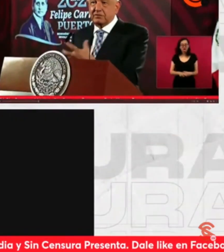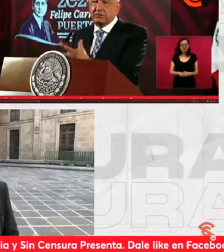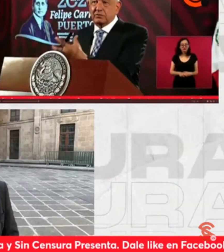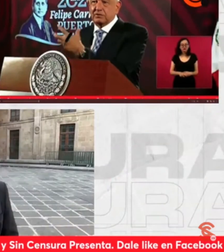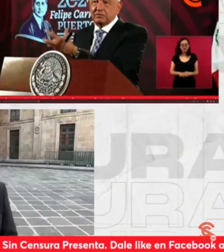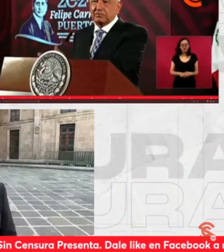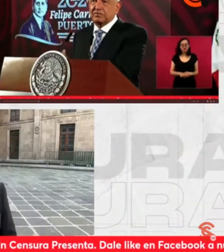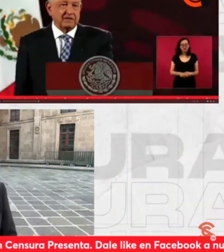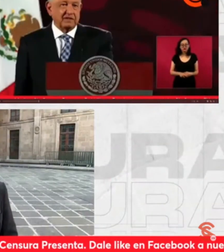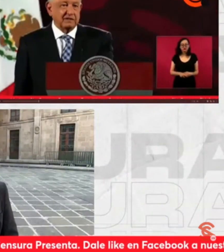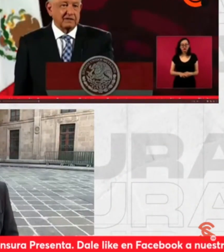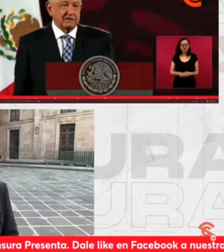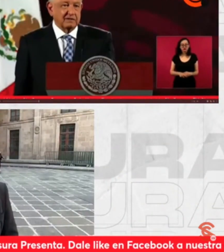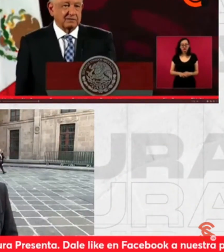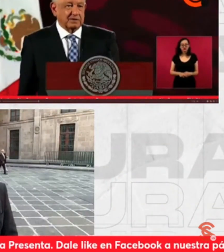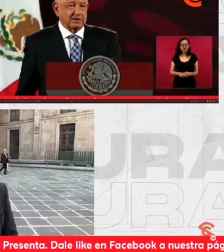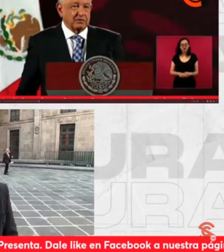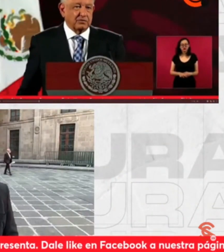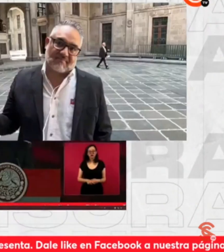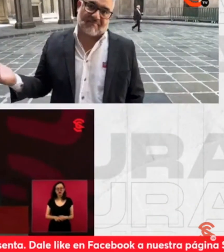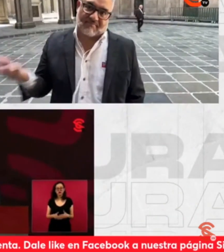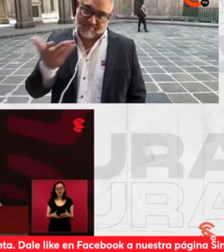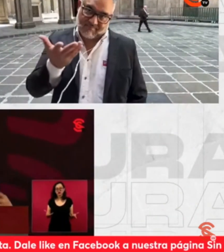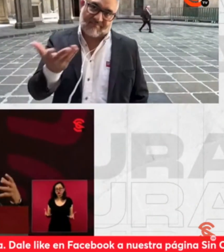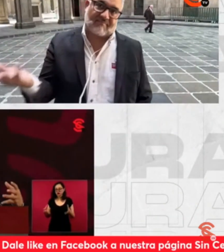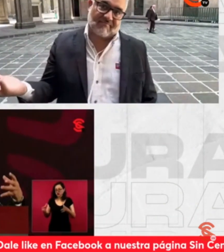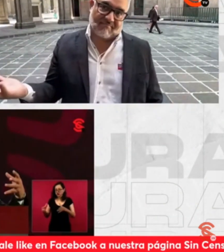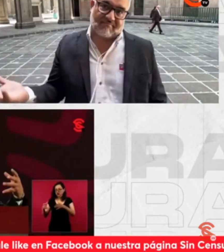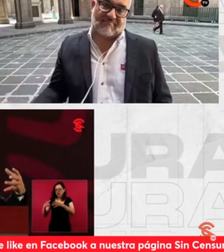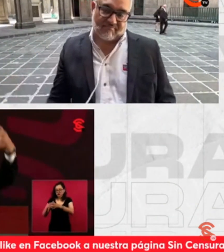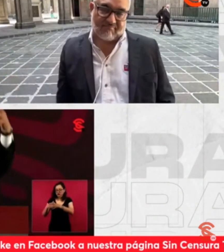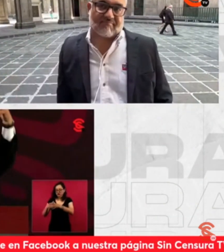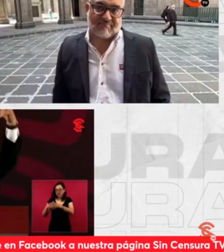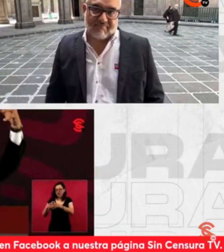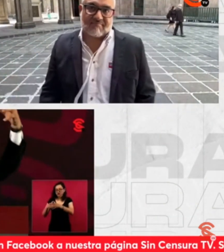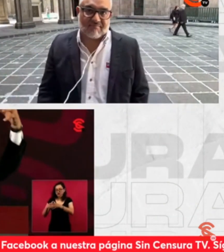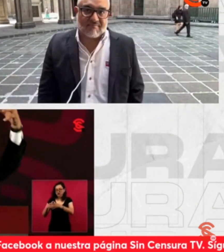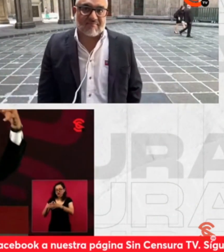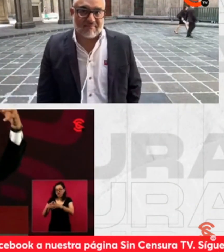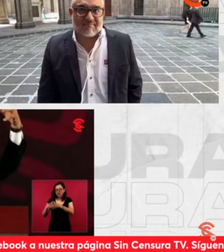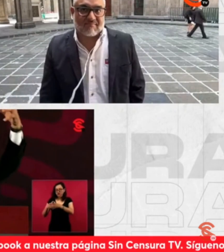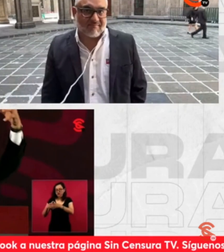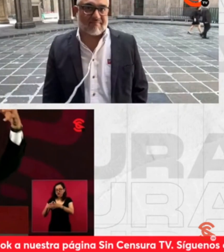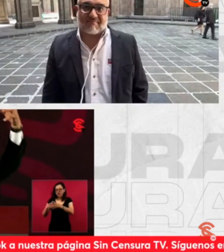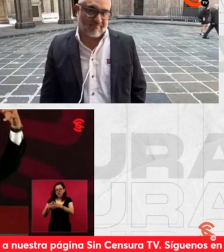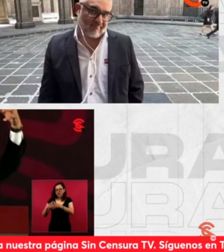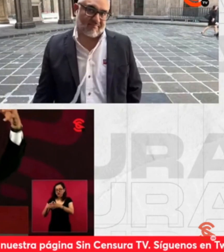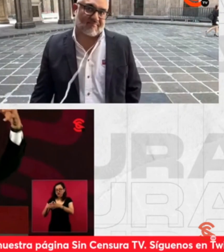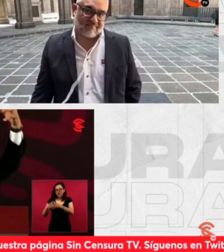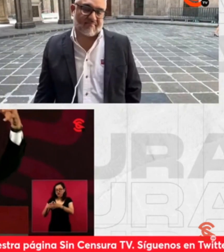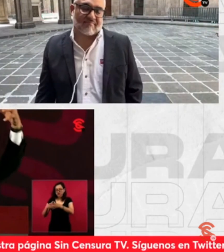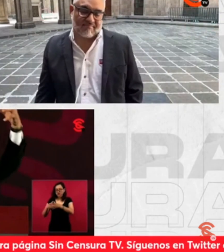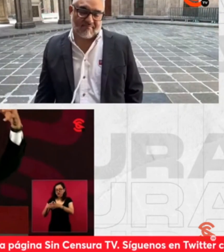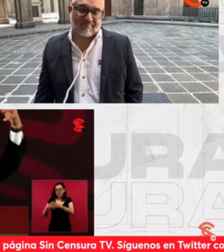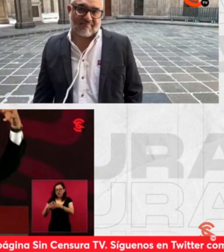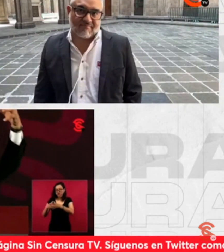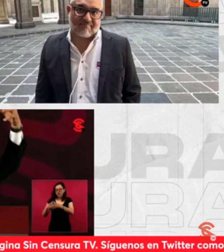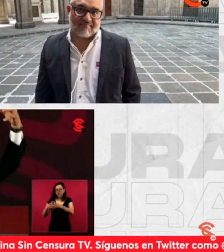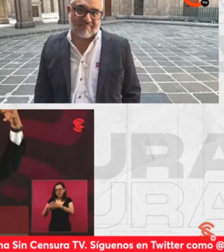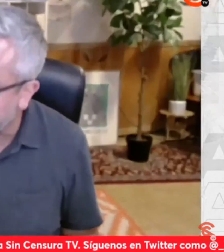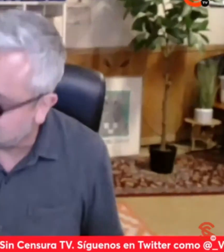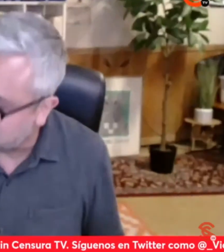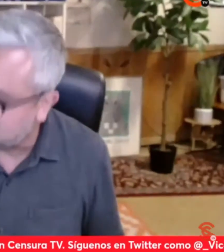Partido, ¿no? Así es, mire, esta se la tiene que acuñar en definitiva, ya sé, ¿verdad? En definitiva, los partidos